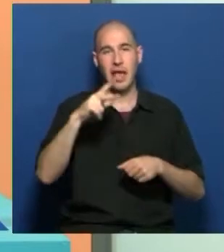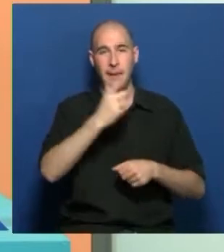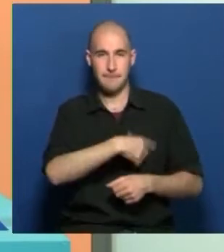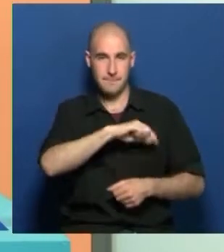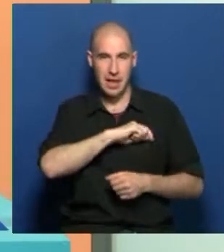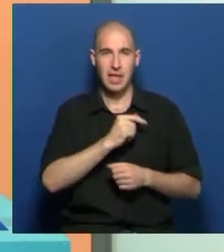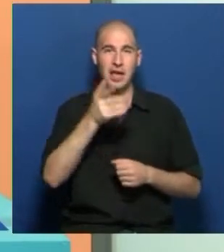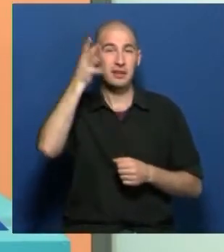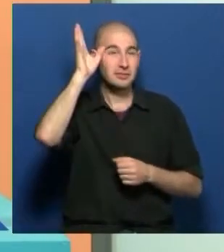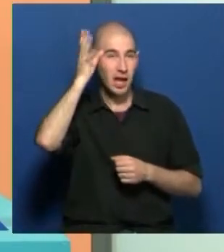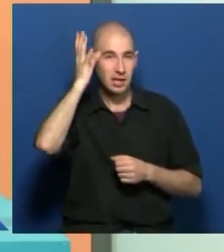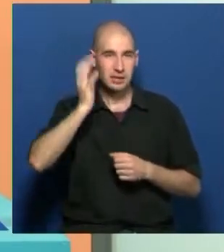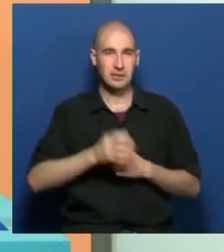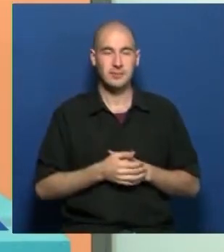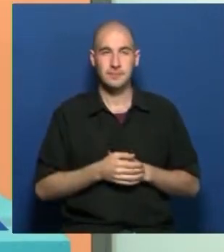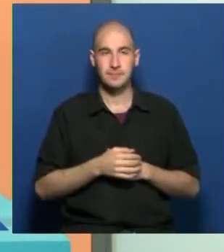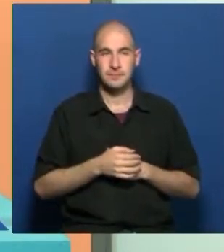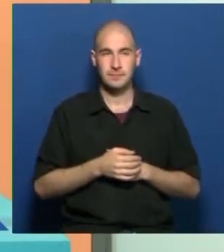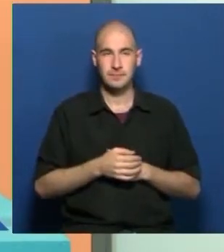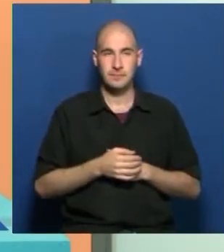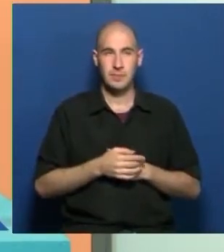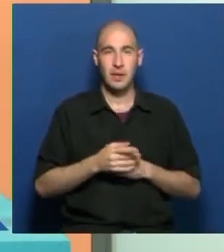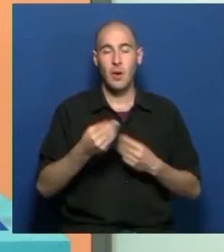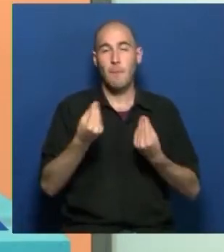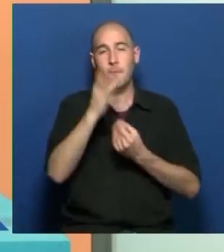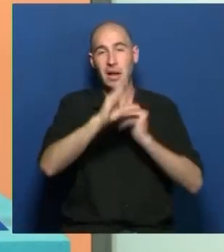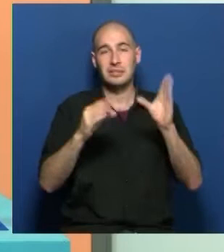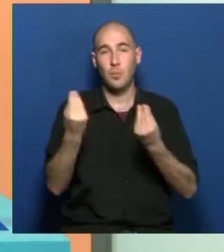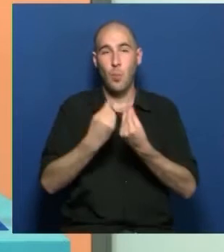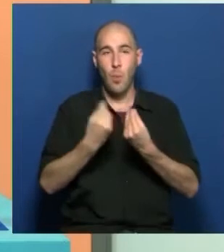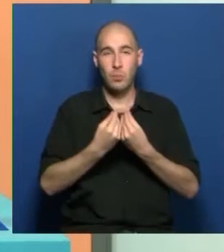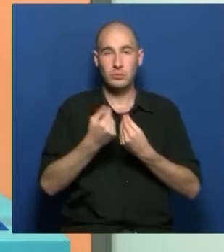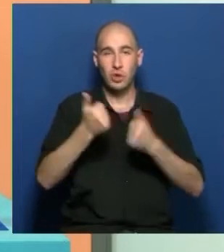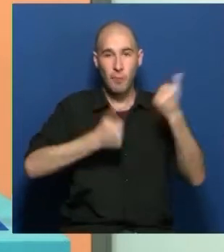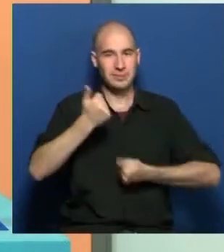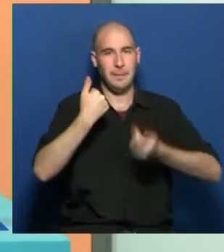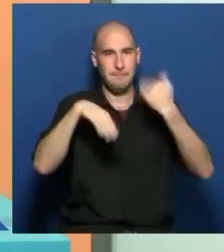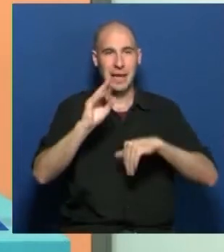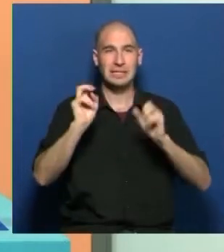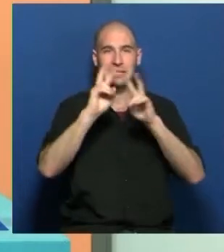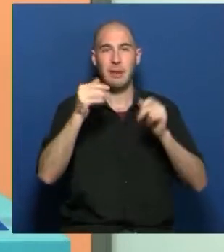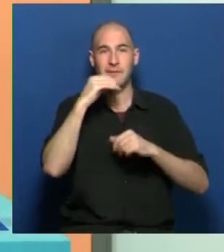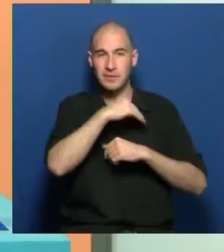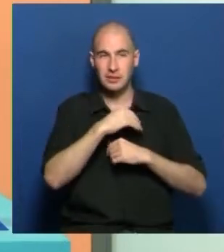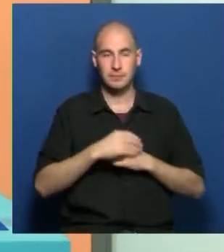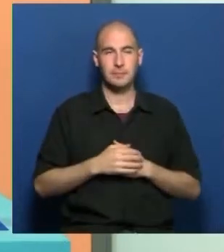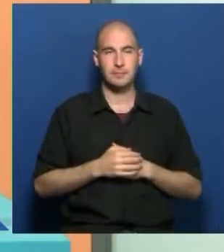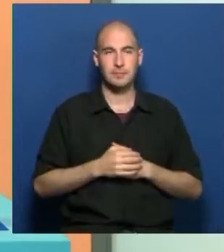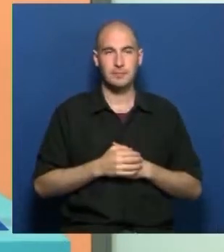España, Italia y la verdad que mientras la mayoría de los países están cada vez más competitivos en el tema vino, por